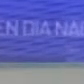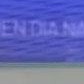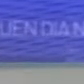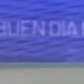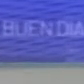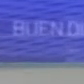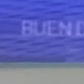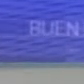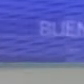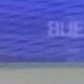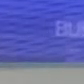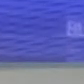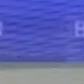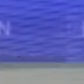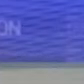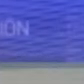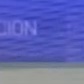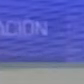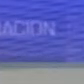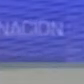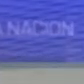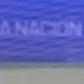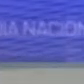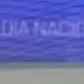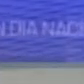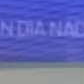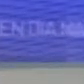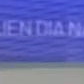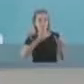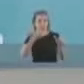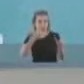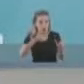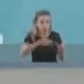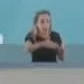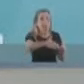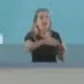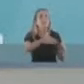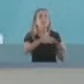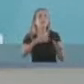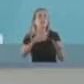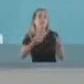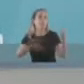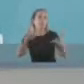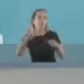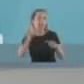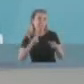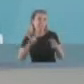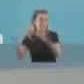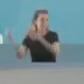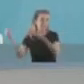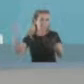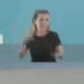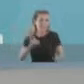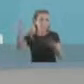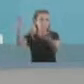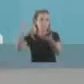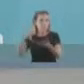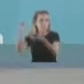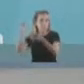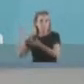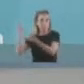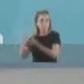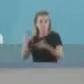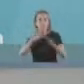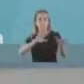con las vacunas de ARN mensajero? Vos sabés que sí, pero lo que pasa, José, es que yo creo que hay algo de lo que